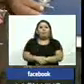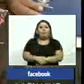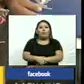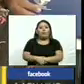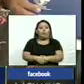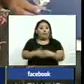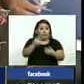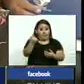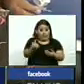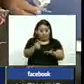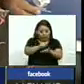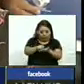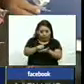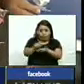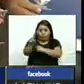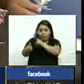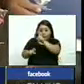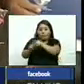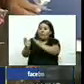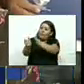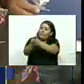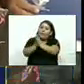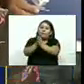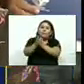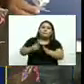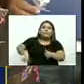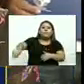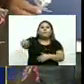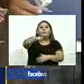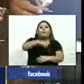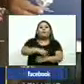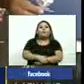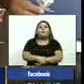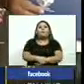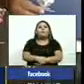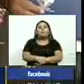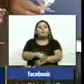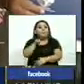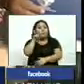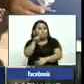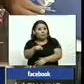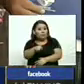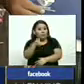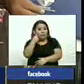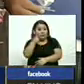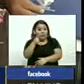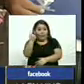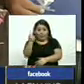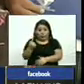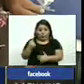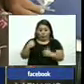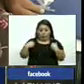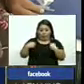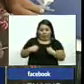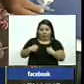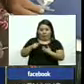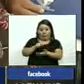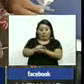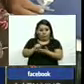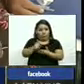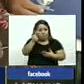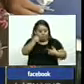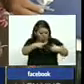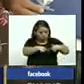encuesta, es que solicitamos a la población tomar a bien cuando nuestros encuestadores totalmente